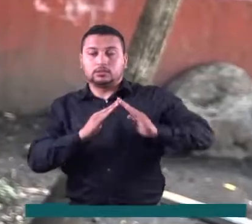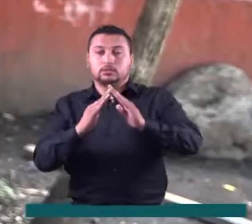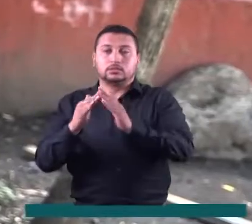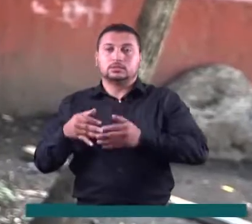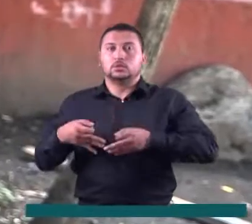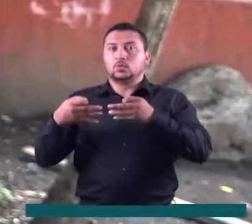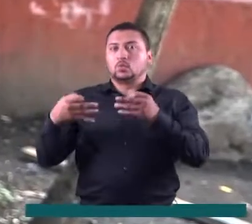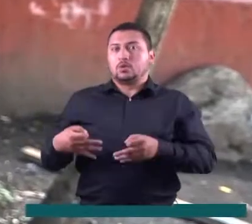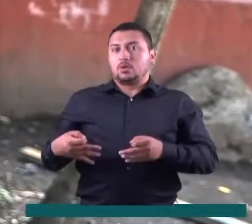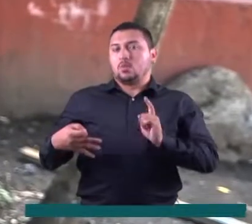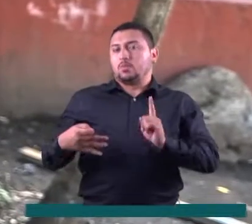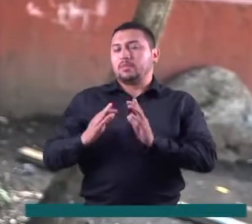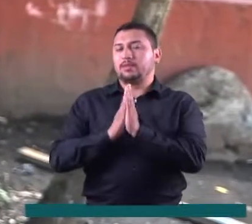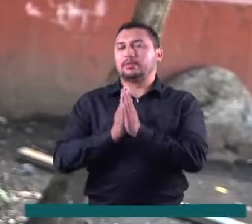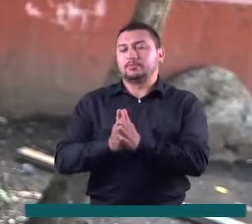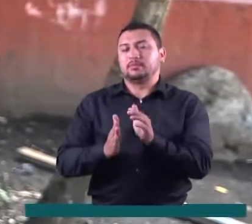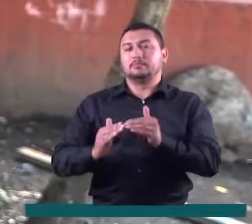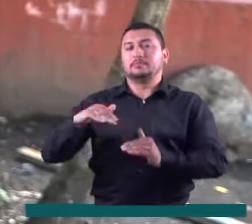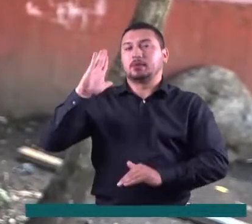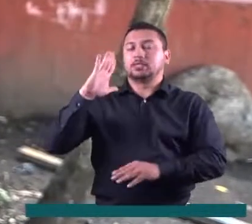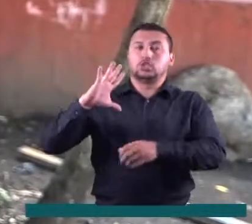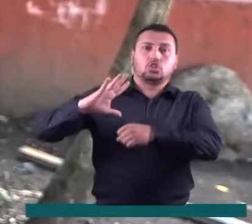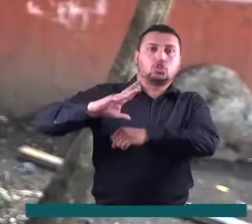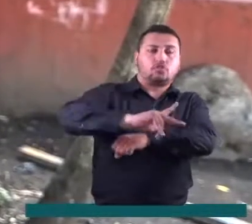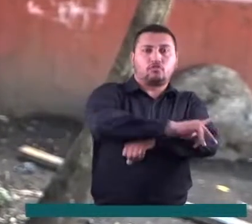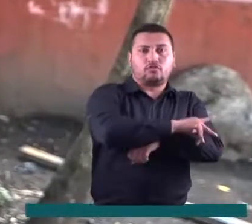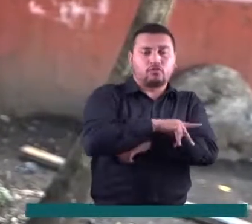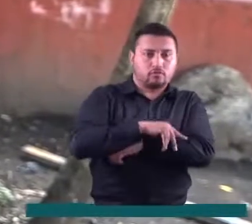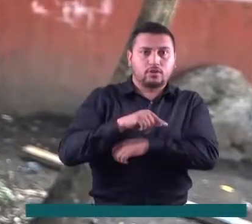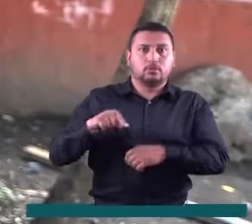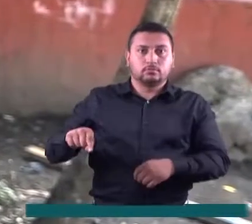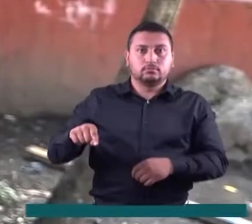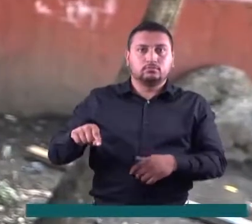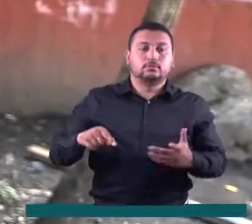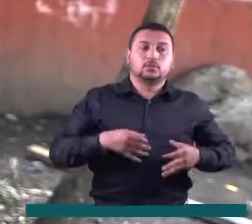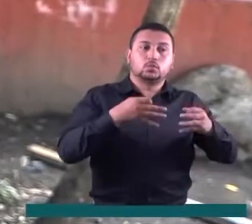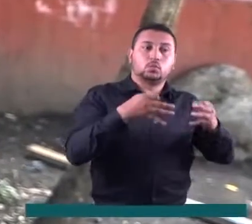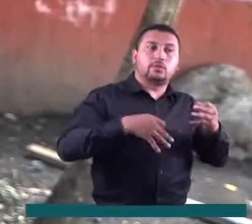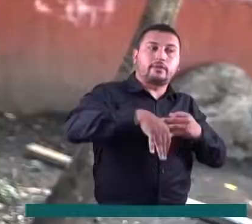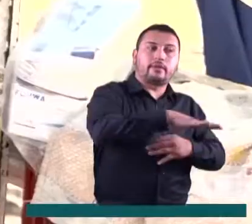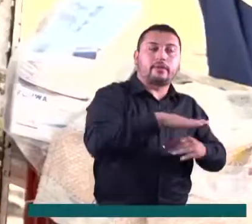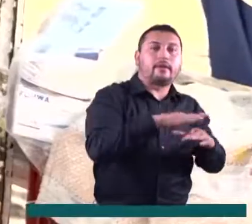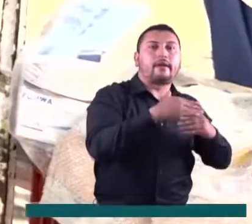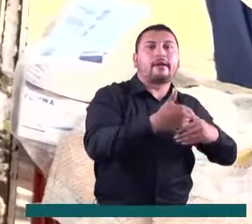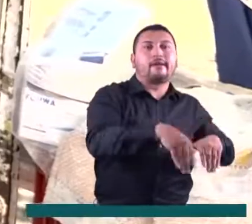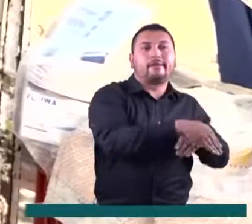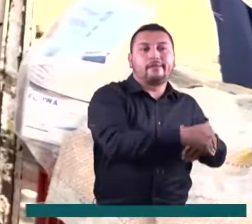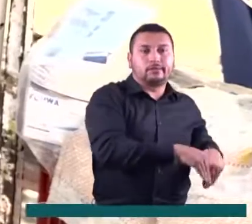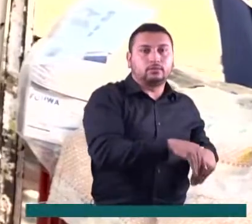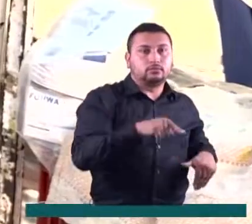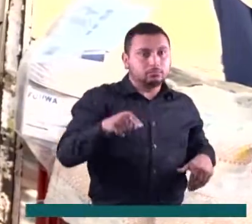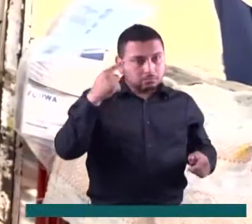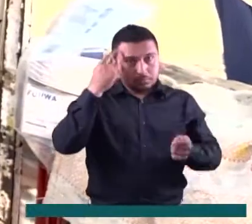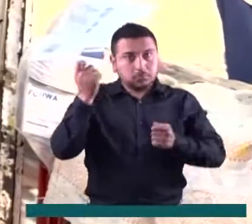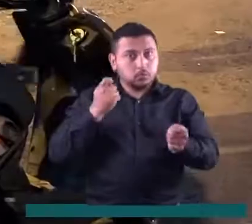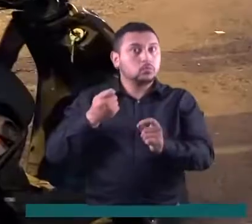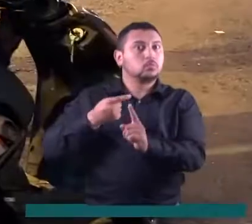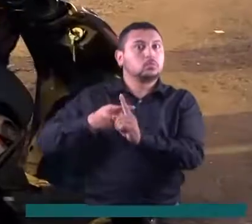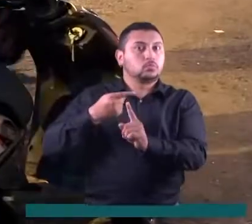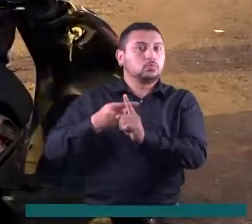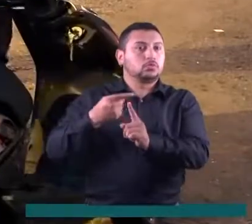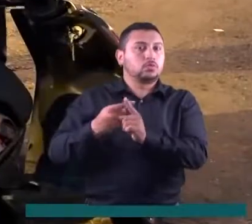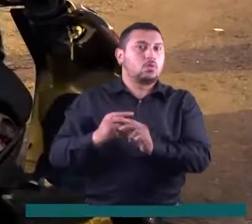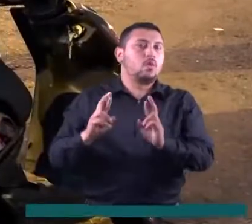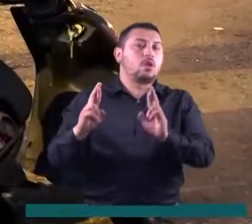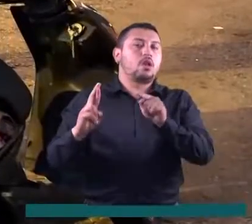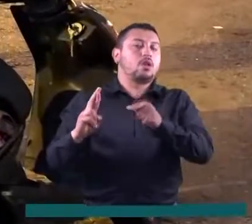hay, se abre la que roban. Más seguridad en las calles también. Que sea una estrategia efectiva, que